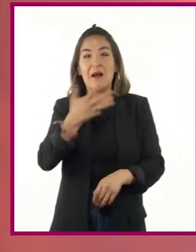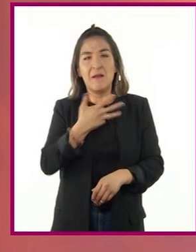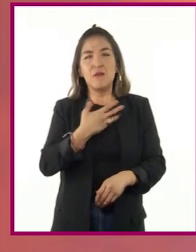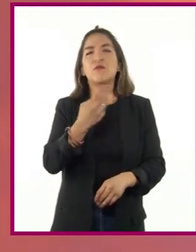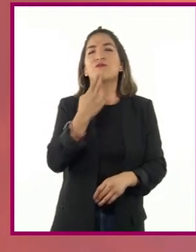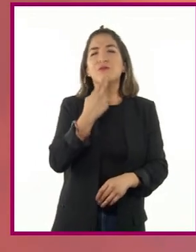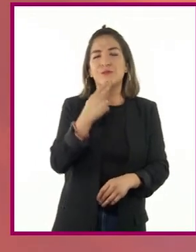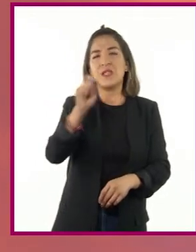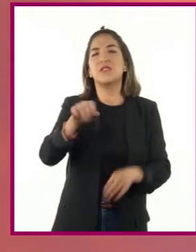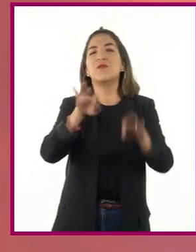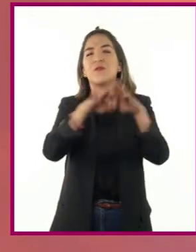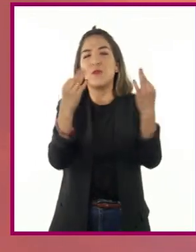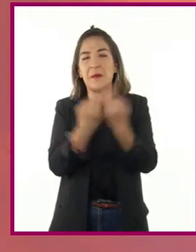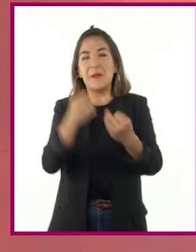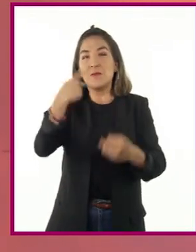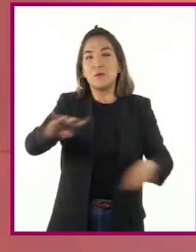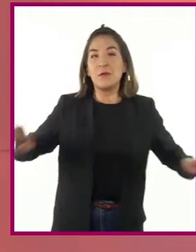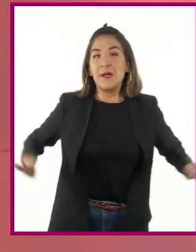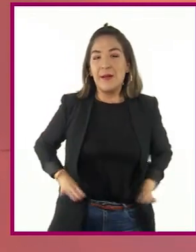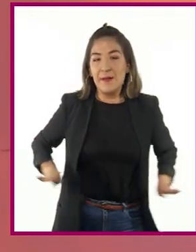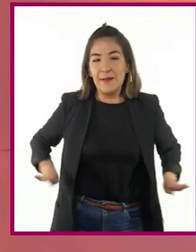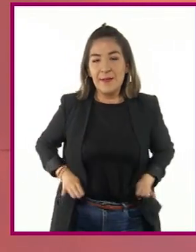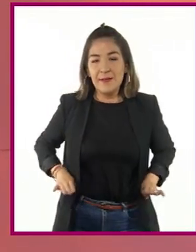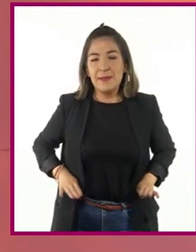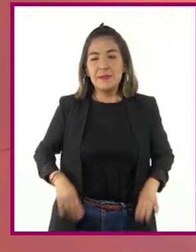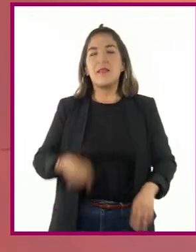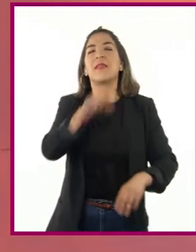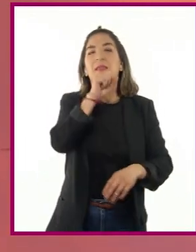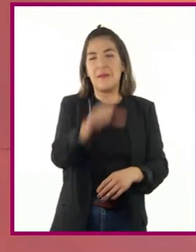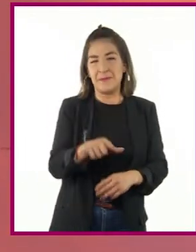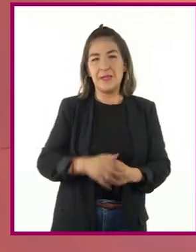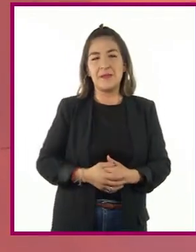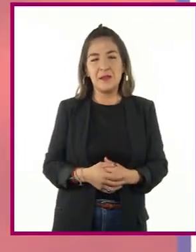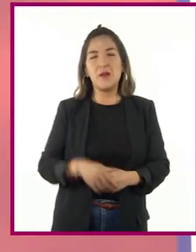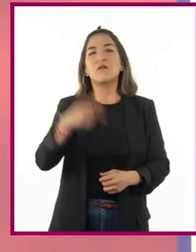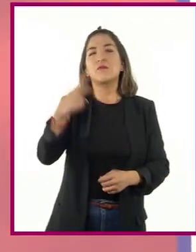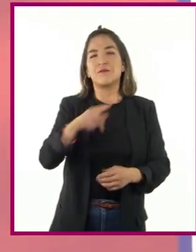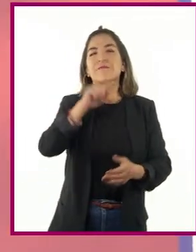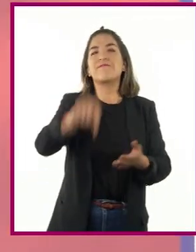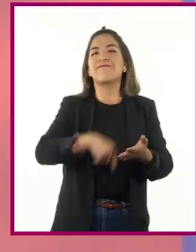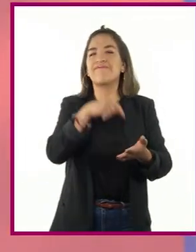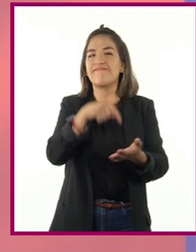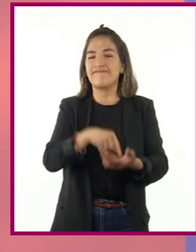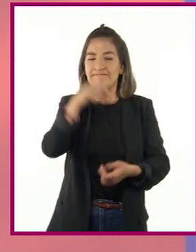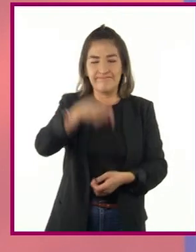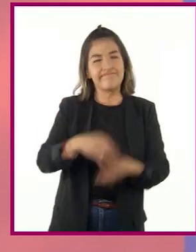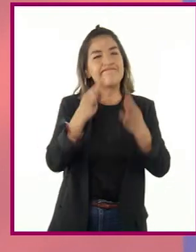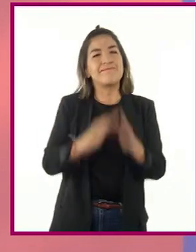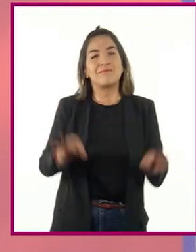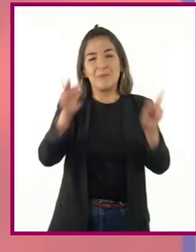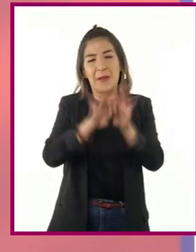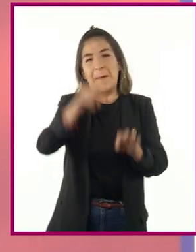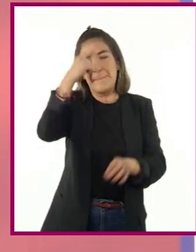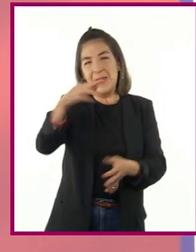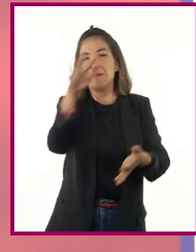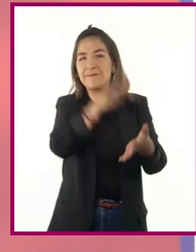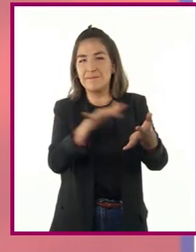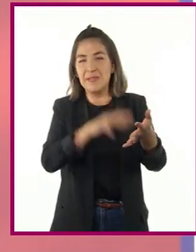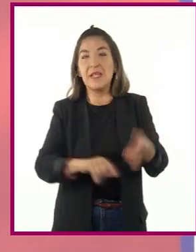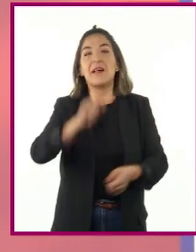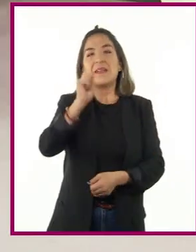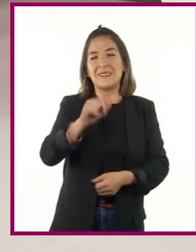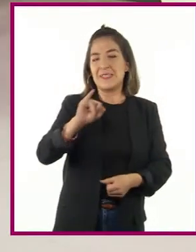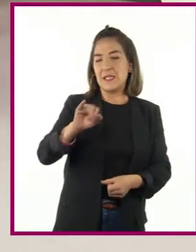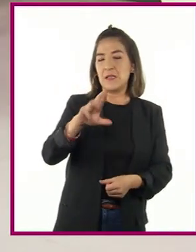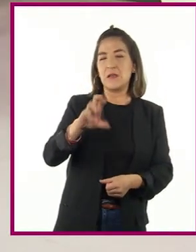el recurso estilístico que lo caracterizó y por lo cual ocupa un lugar importante en la literatura. Me refiero a la